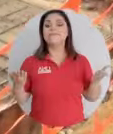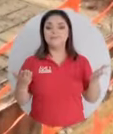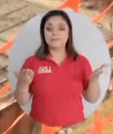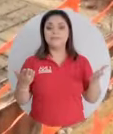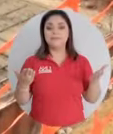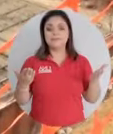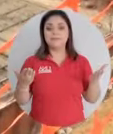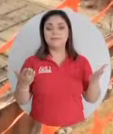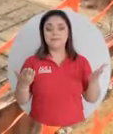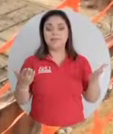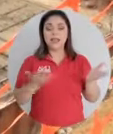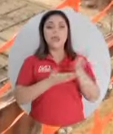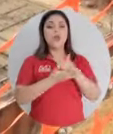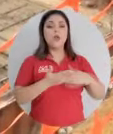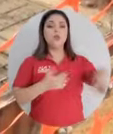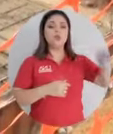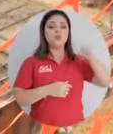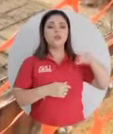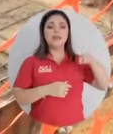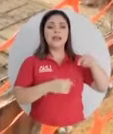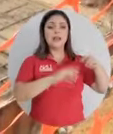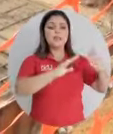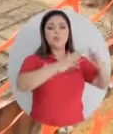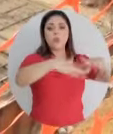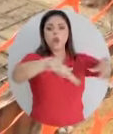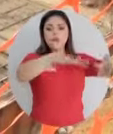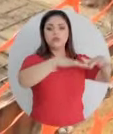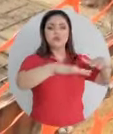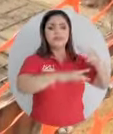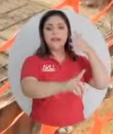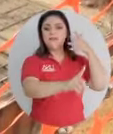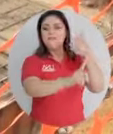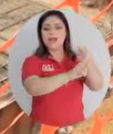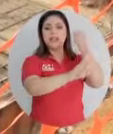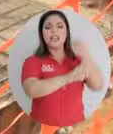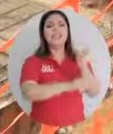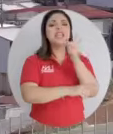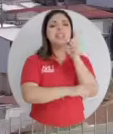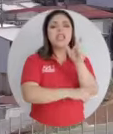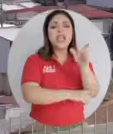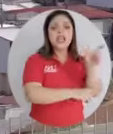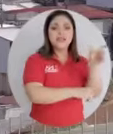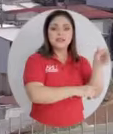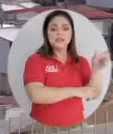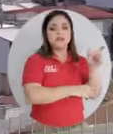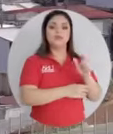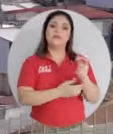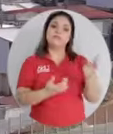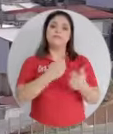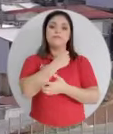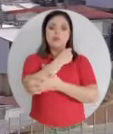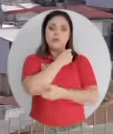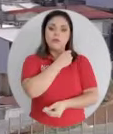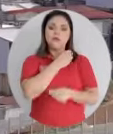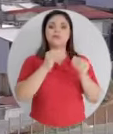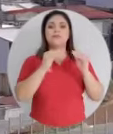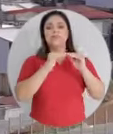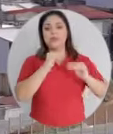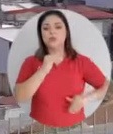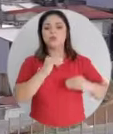los sectores que se han sido más golpeados por todo este fenómeno internacional, son los de menores ingresos, son